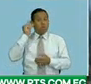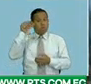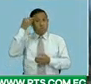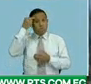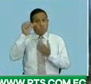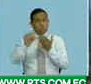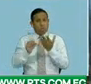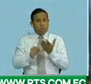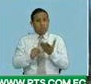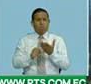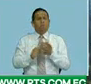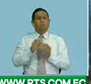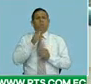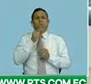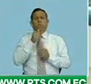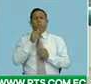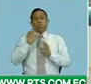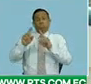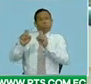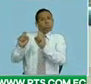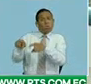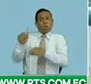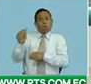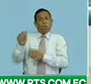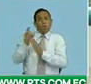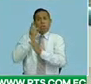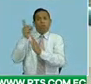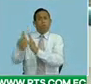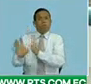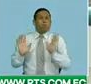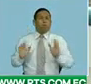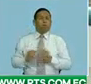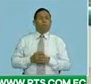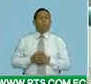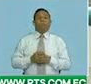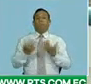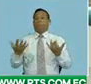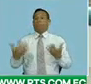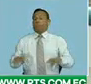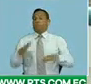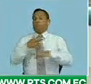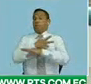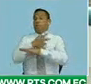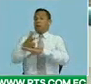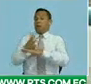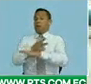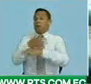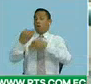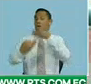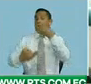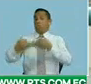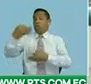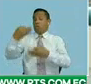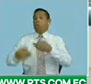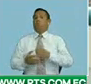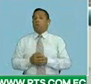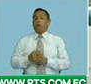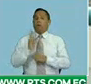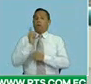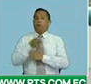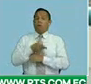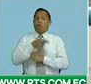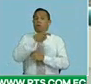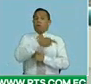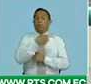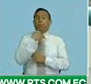que preguntarle a ella, pues ella hace la denuncia. Tras 3 horas de audiencia, la Sala de lo Civil de la Corte Provincial le ha dispuesto al sistema penitenciario que